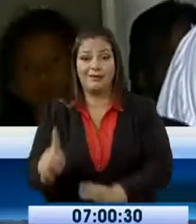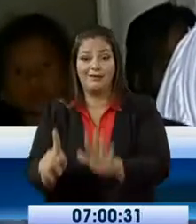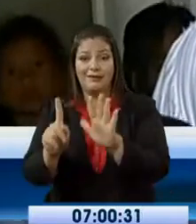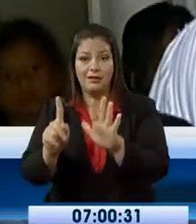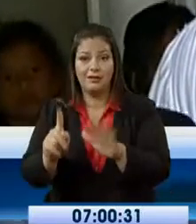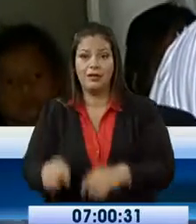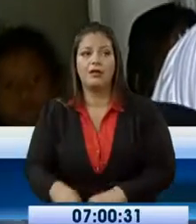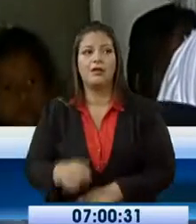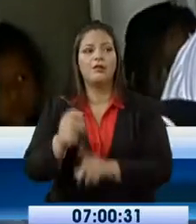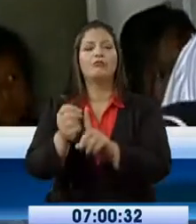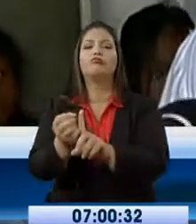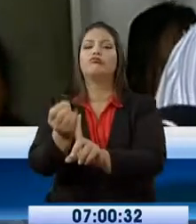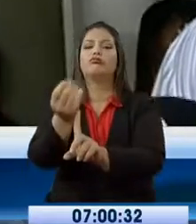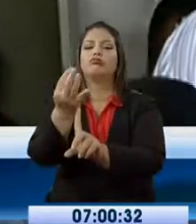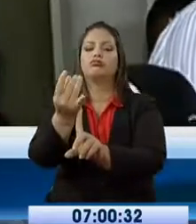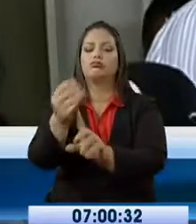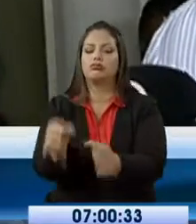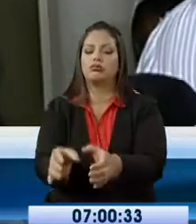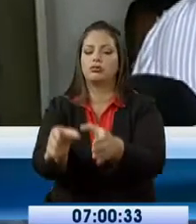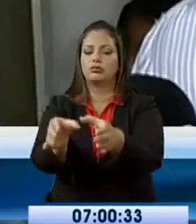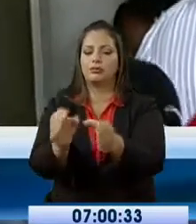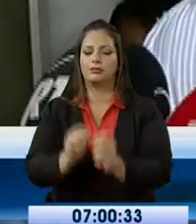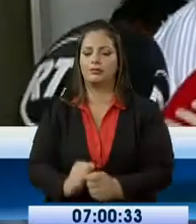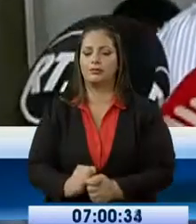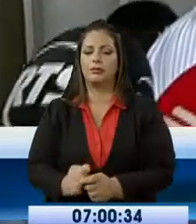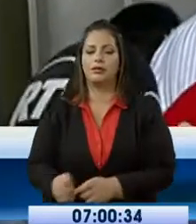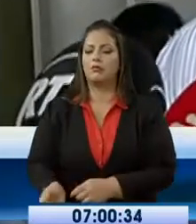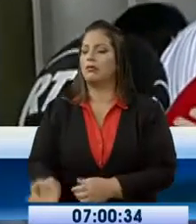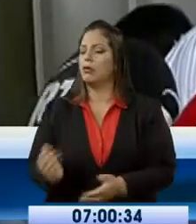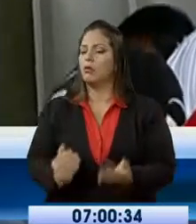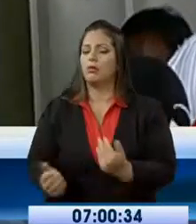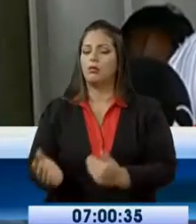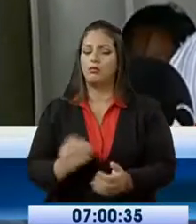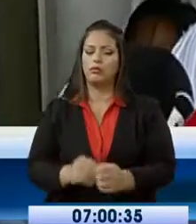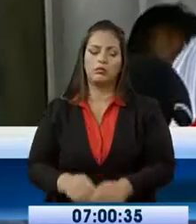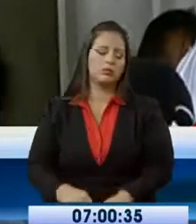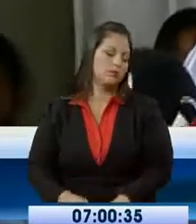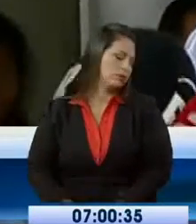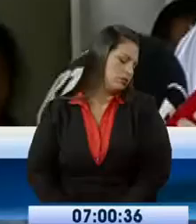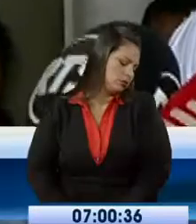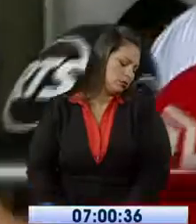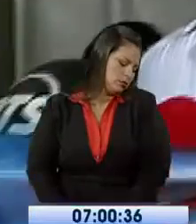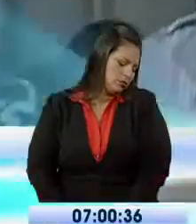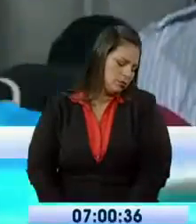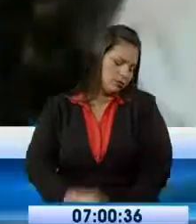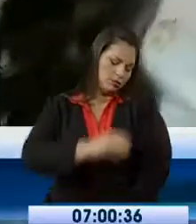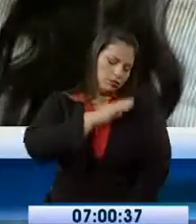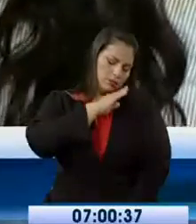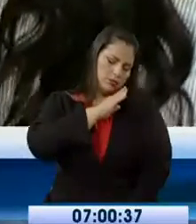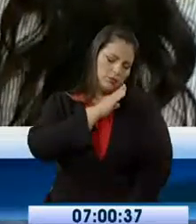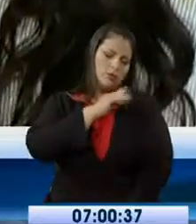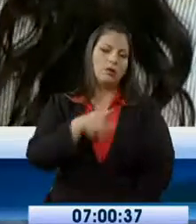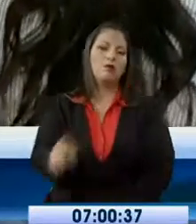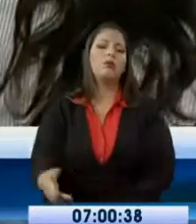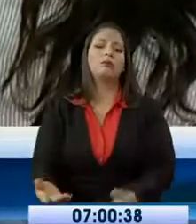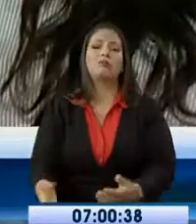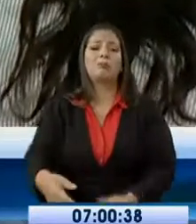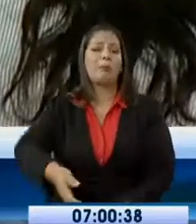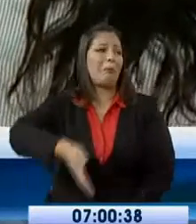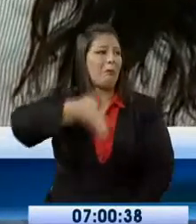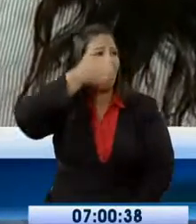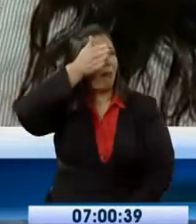Para mi hermano es bastante difícil porque tiene 7 niños. Y claro, 2 no están estudiando, pero son 5 están estudiando. En el